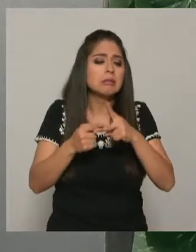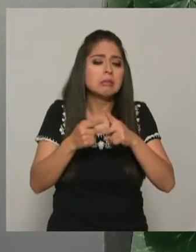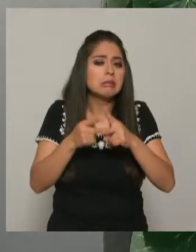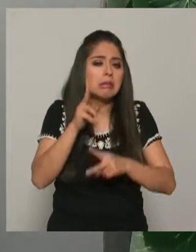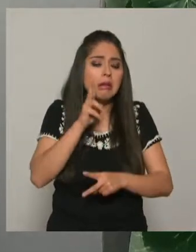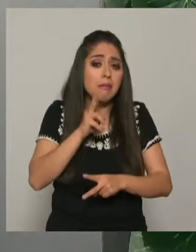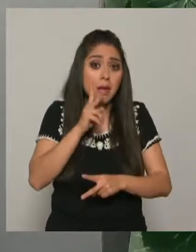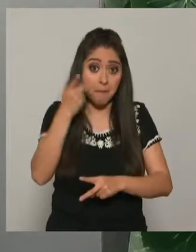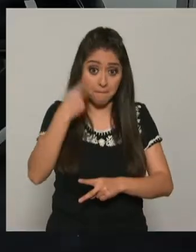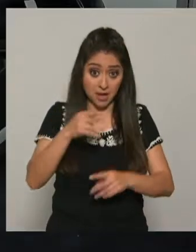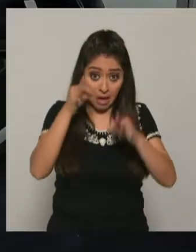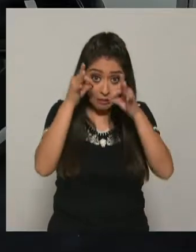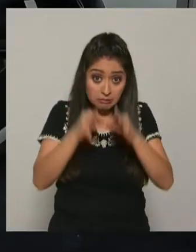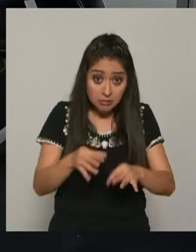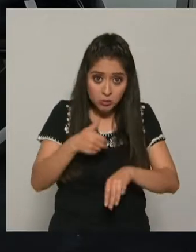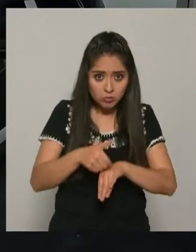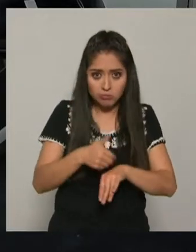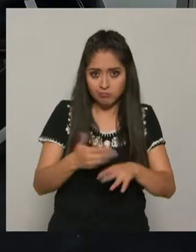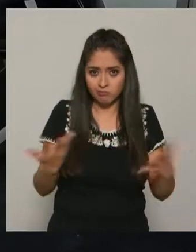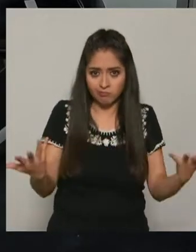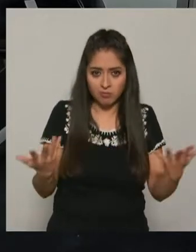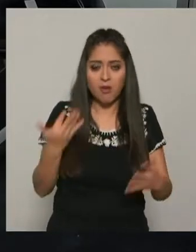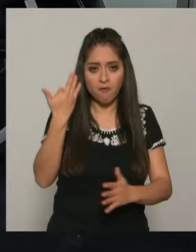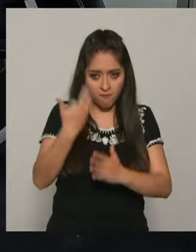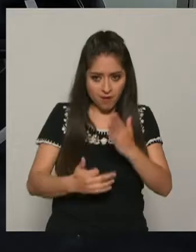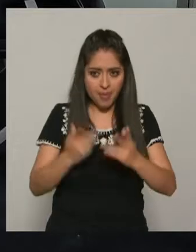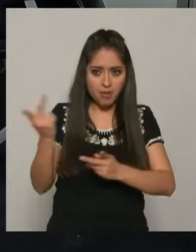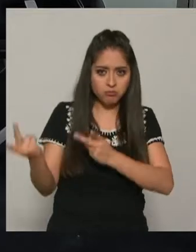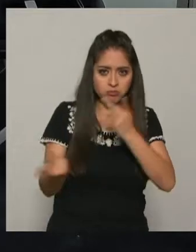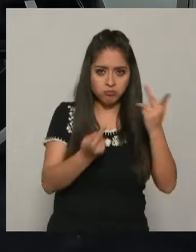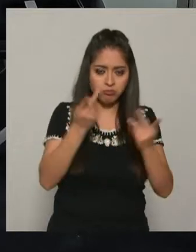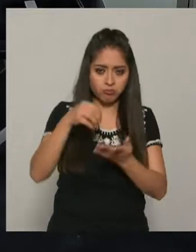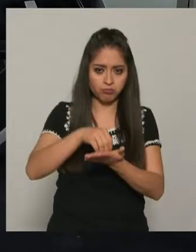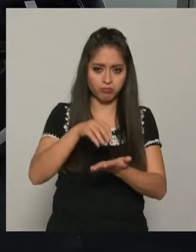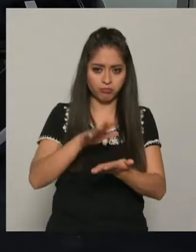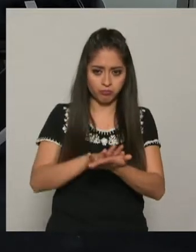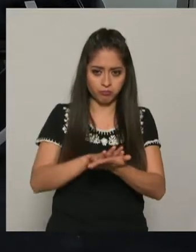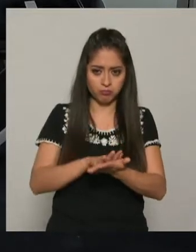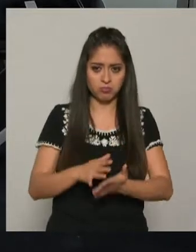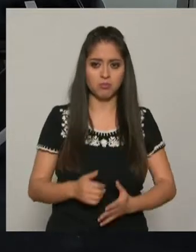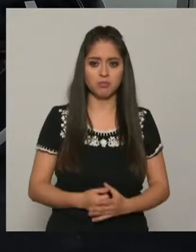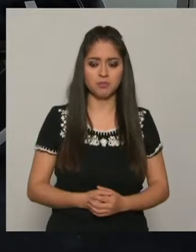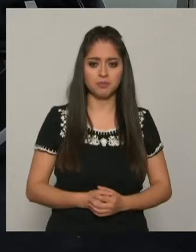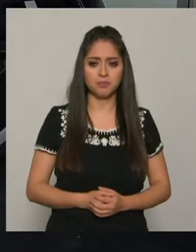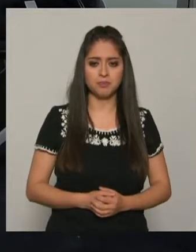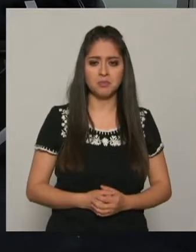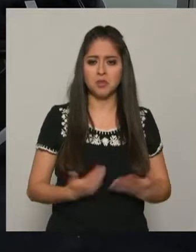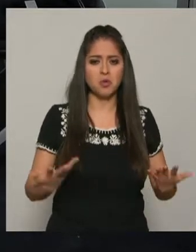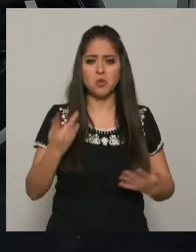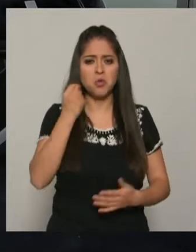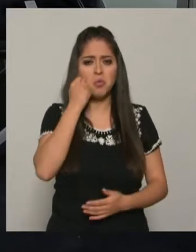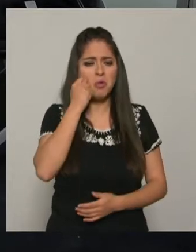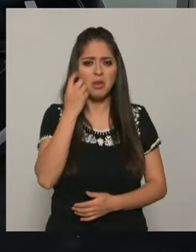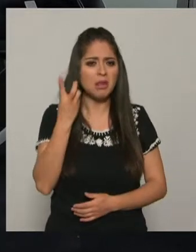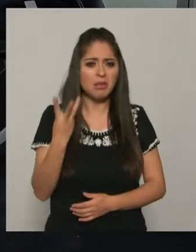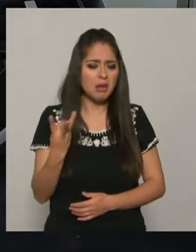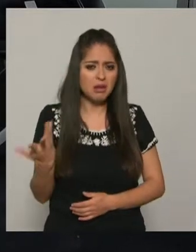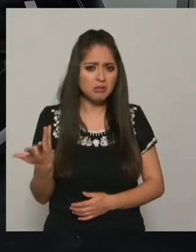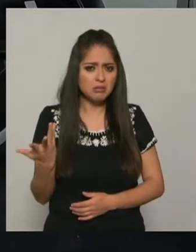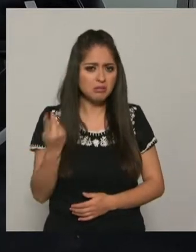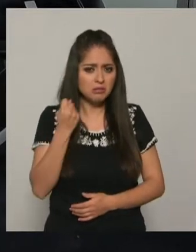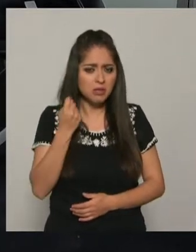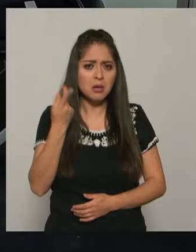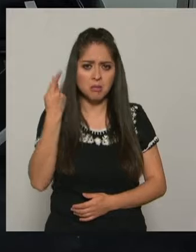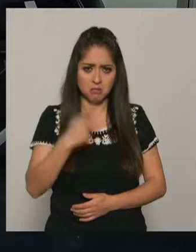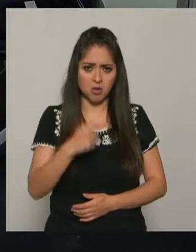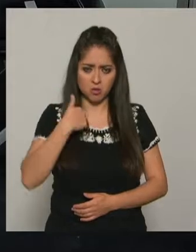Exacto. Imposible saberlo. No está censado. ¿Sí? Exacto. Pero aunque fueran 3. Aunque fueran 3. Creo que lo